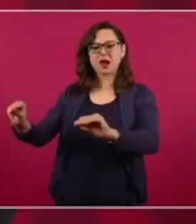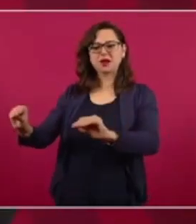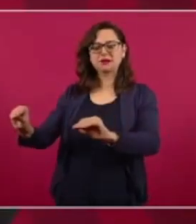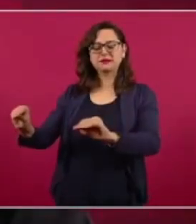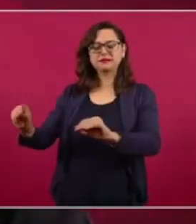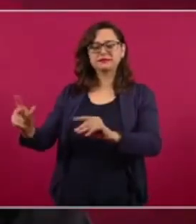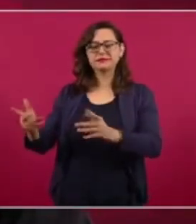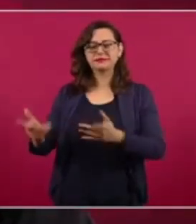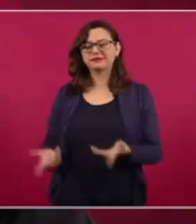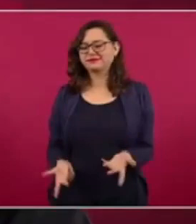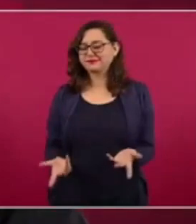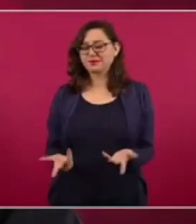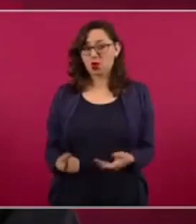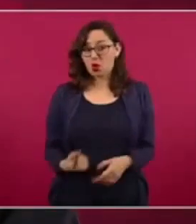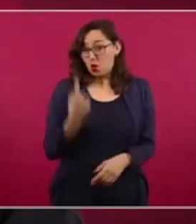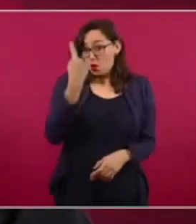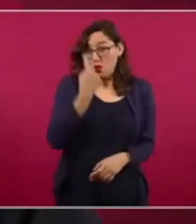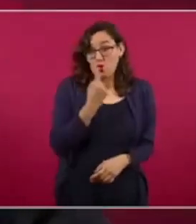pues entonces